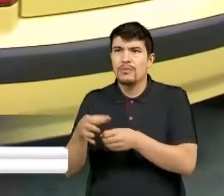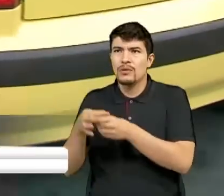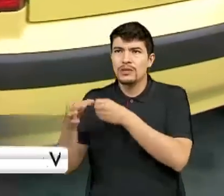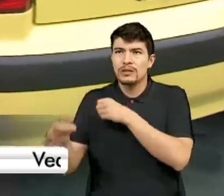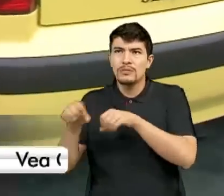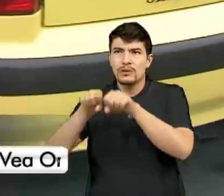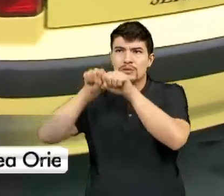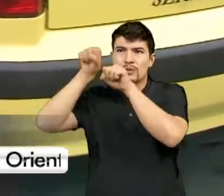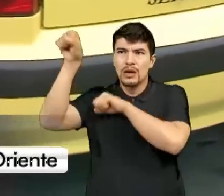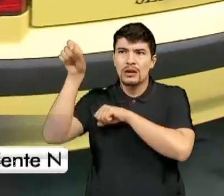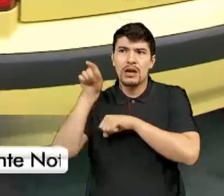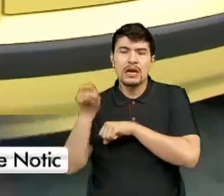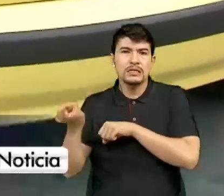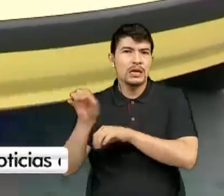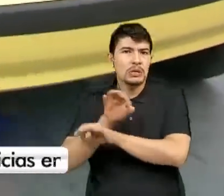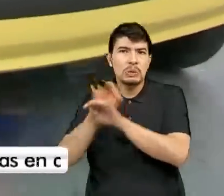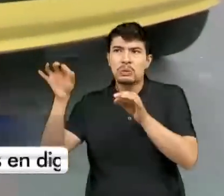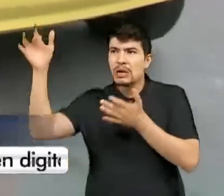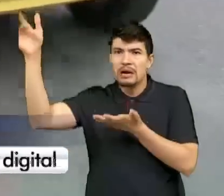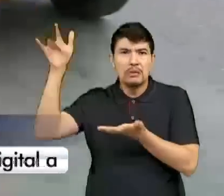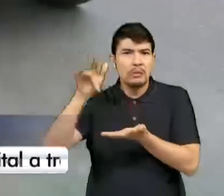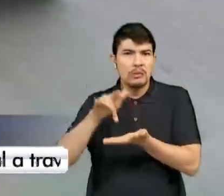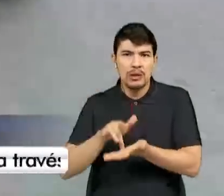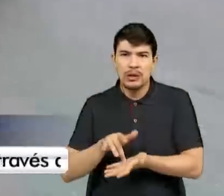del cual nunca regresaría.